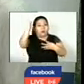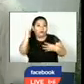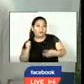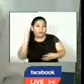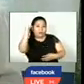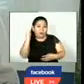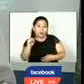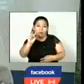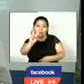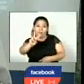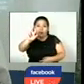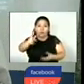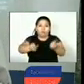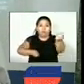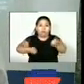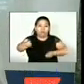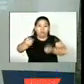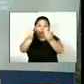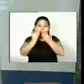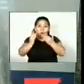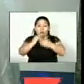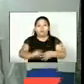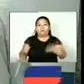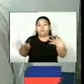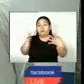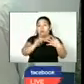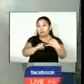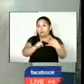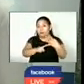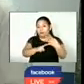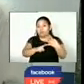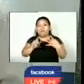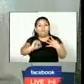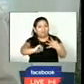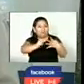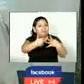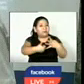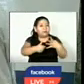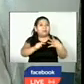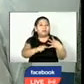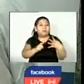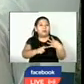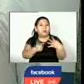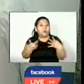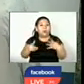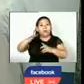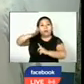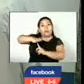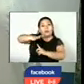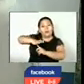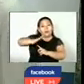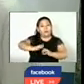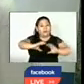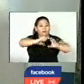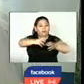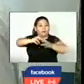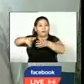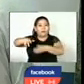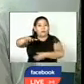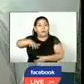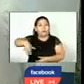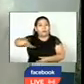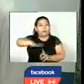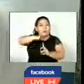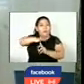Delgado 23 pipas y circuito número 4 Hilo Pango San Martín y Las